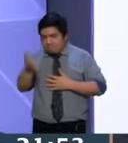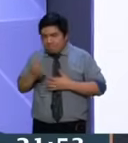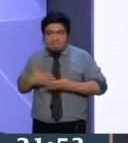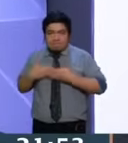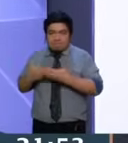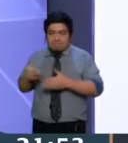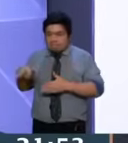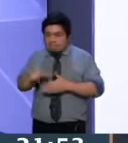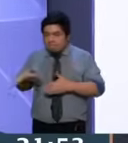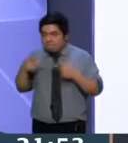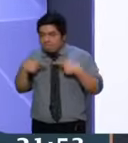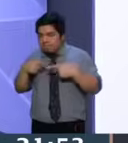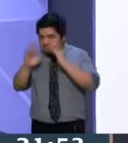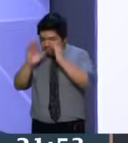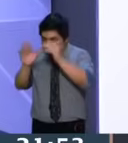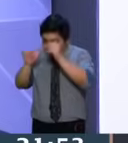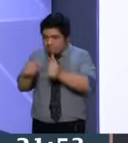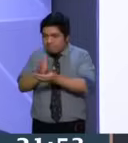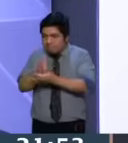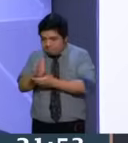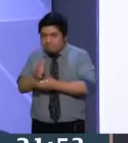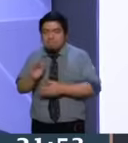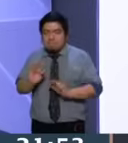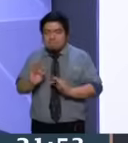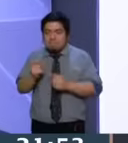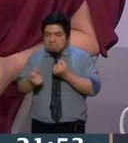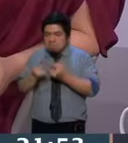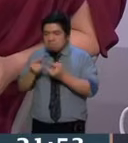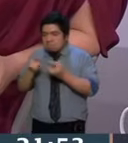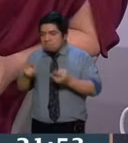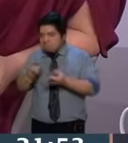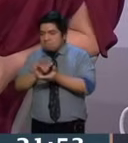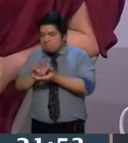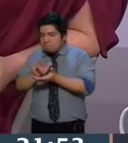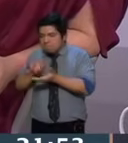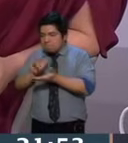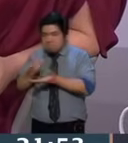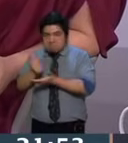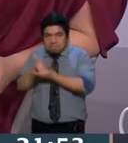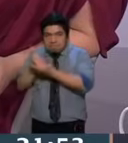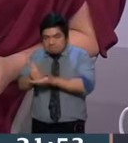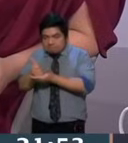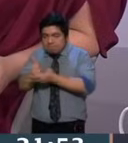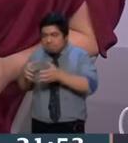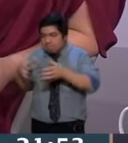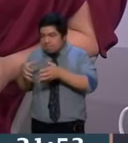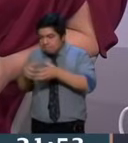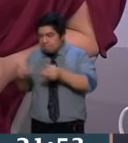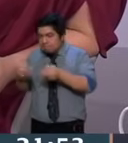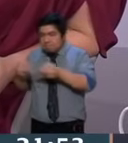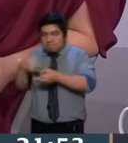barrio, las lealtades a su gente, etcétera. Yo también he escuchado historias como de apoyos específicos a comerciantes, etcétera,